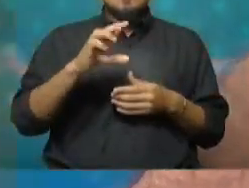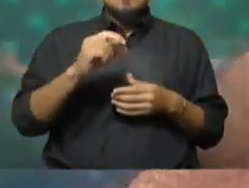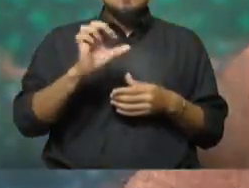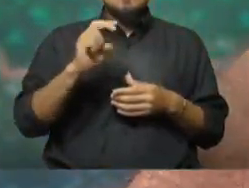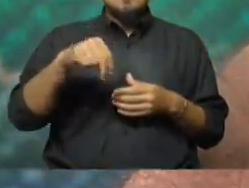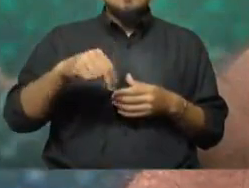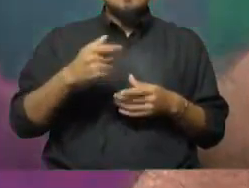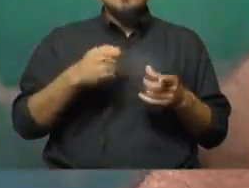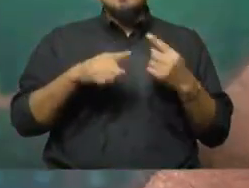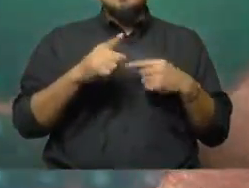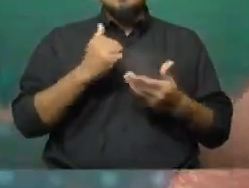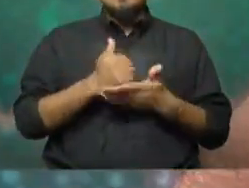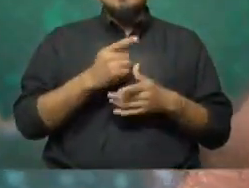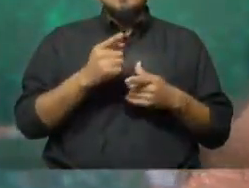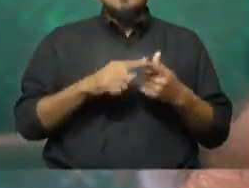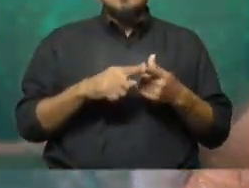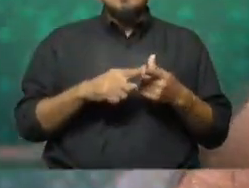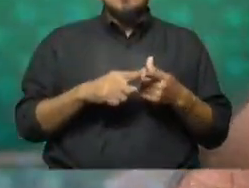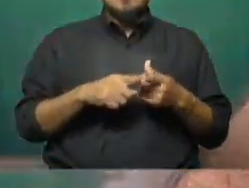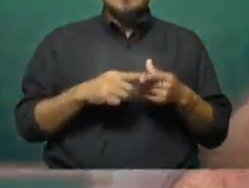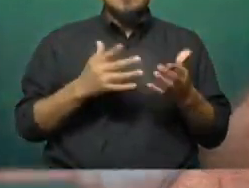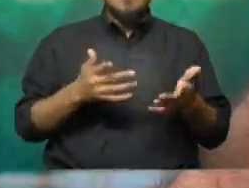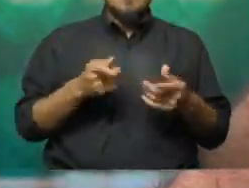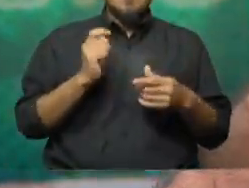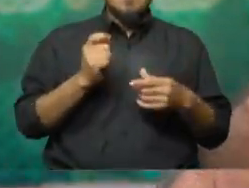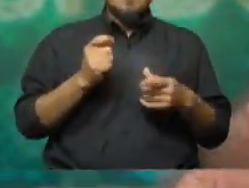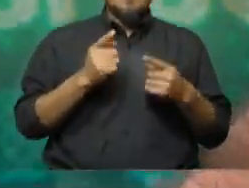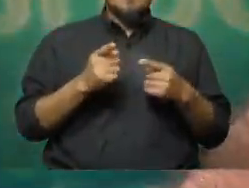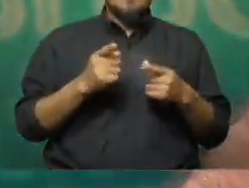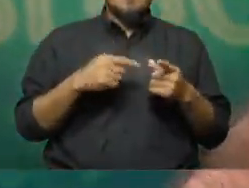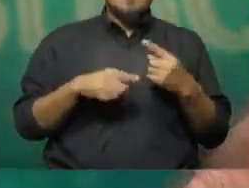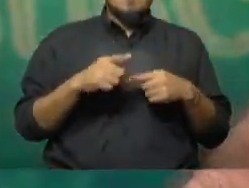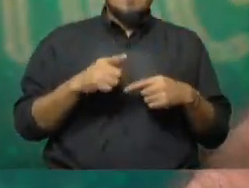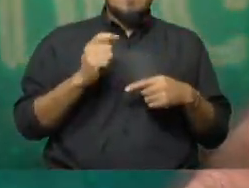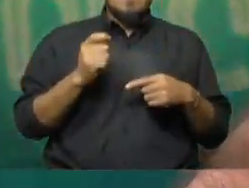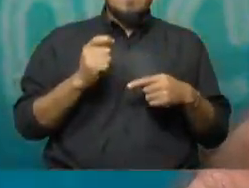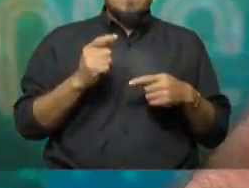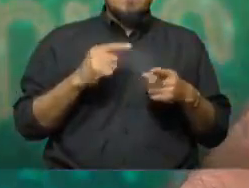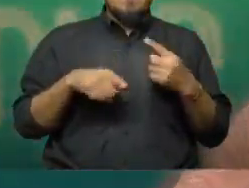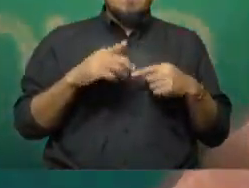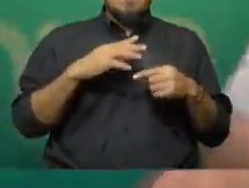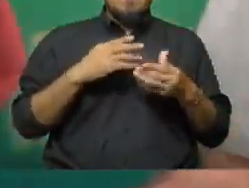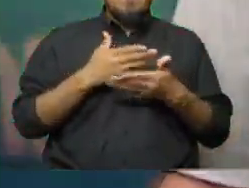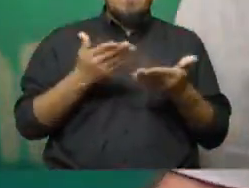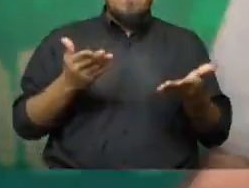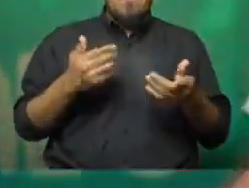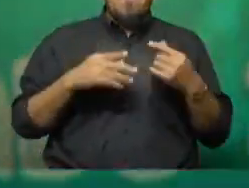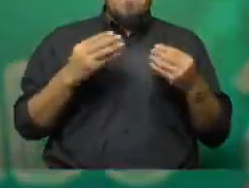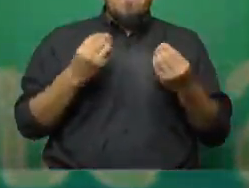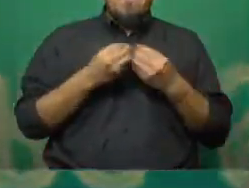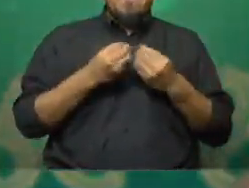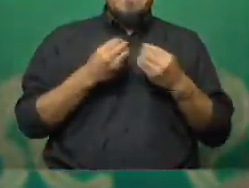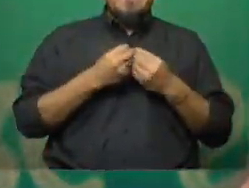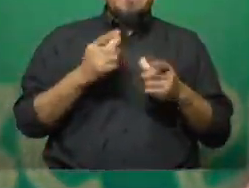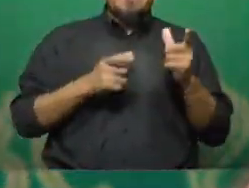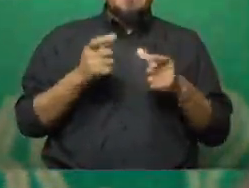el móvil ahí en pleno desfile. Bueno, ya veremos con quién estará hablando, a quién logra entrevistar, porque eso es un mundo de gente y